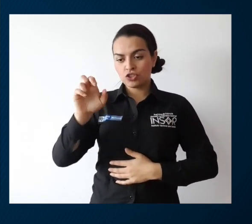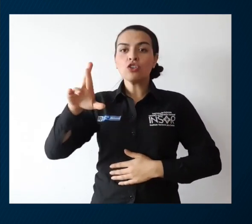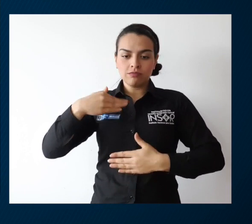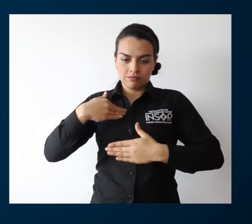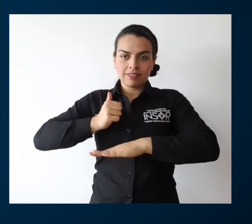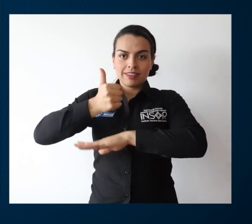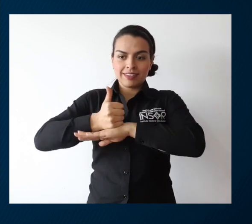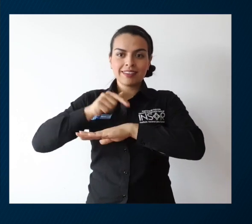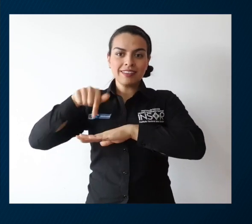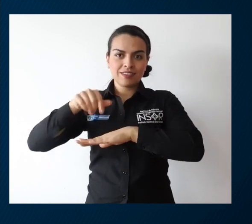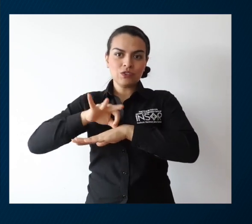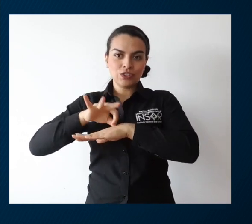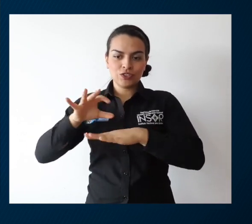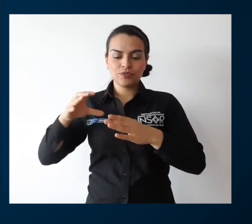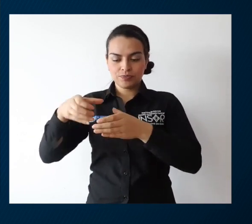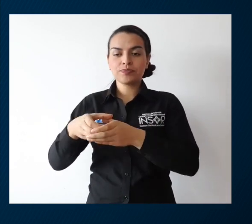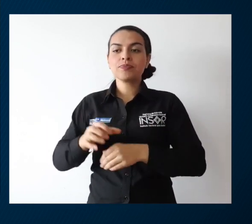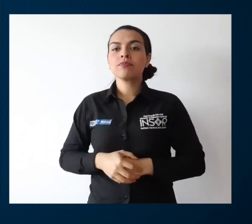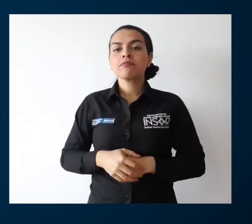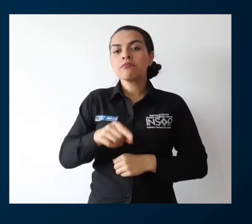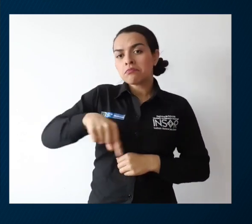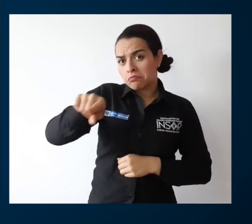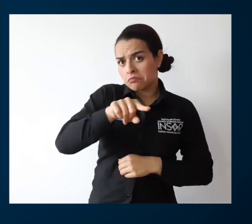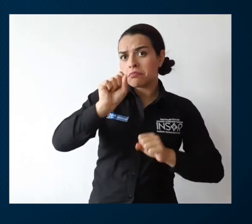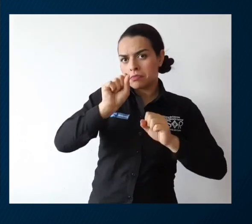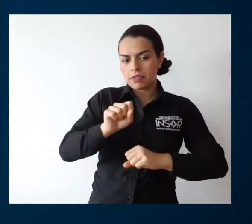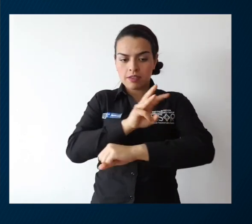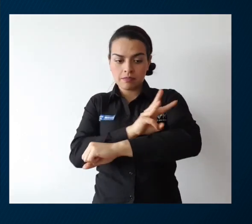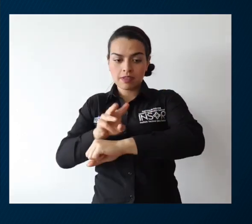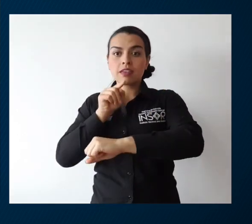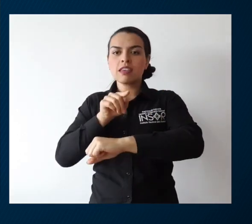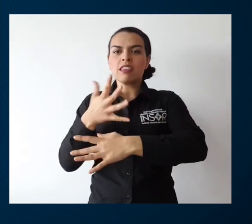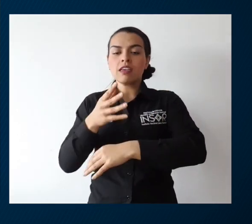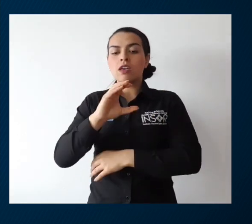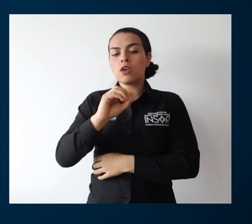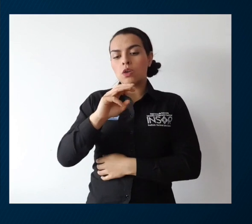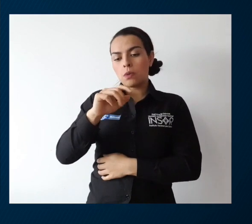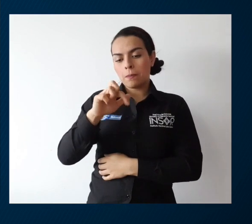Quiero recordarles que pueden ver y escuchar este podcast desde nuestra página